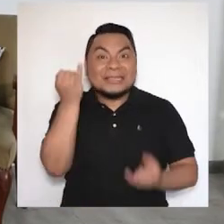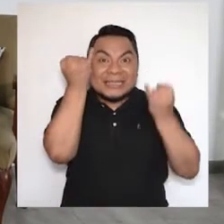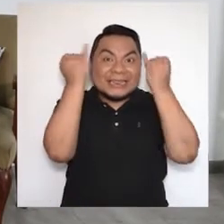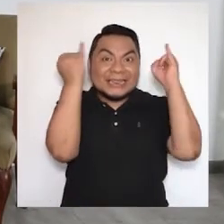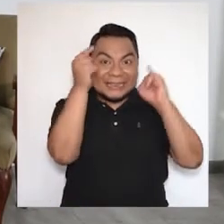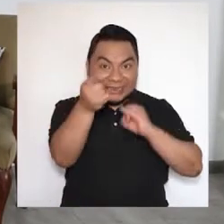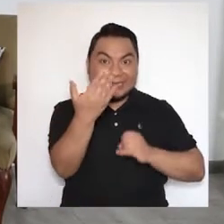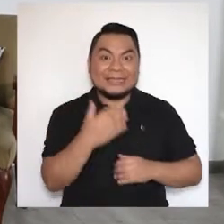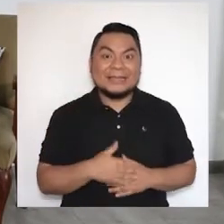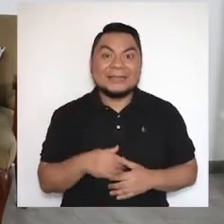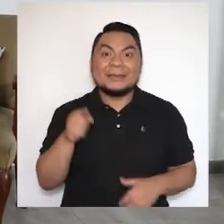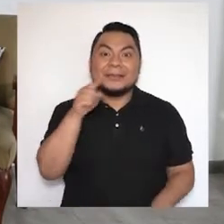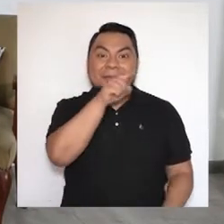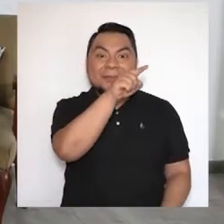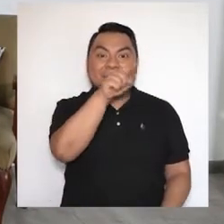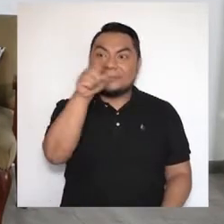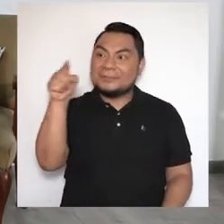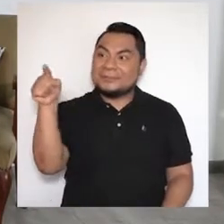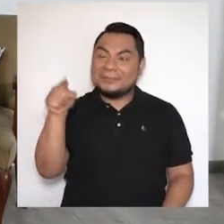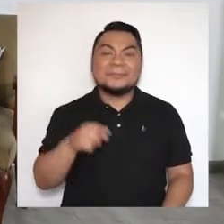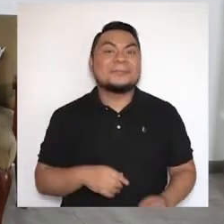O también así.